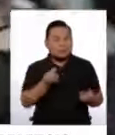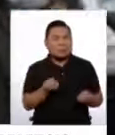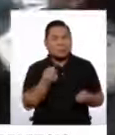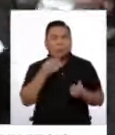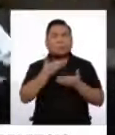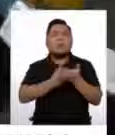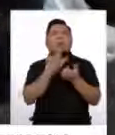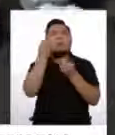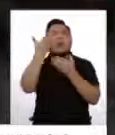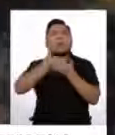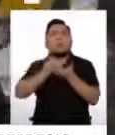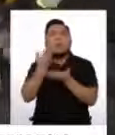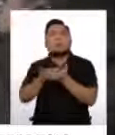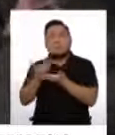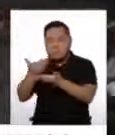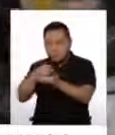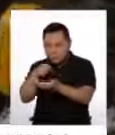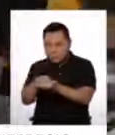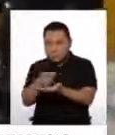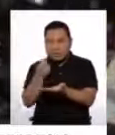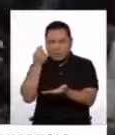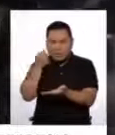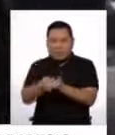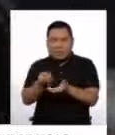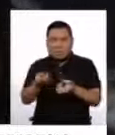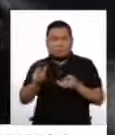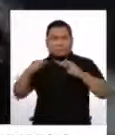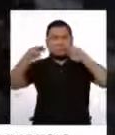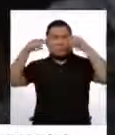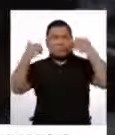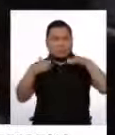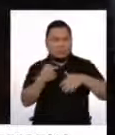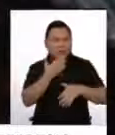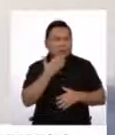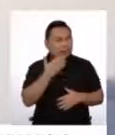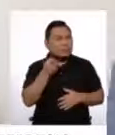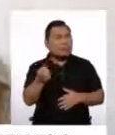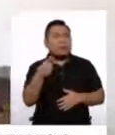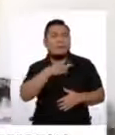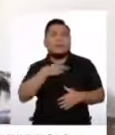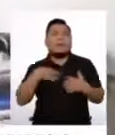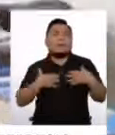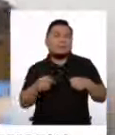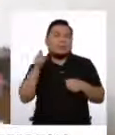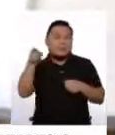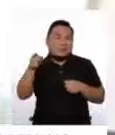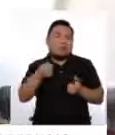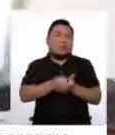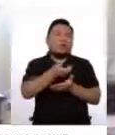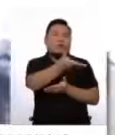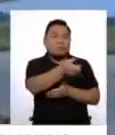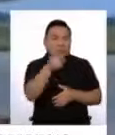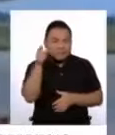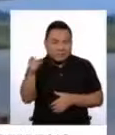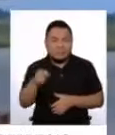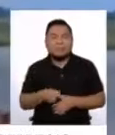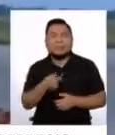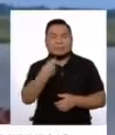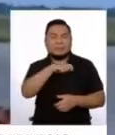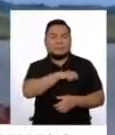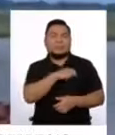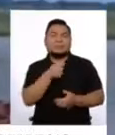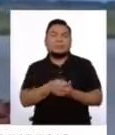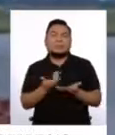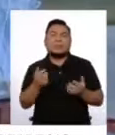Luego surgieron los informes sobre que se había pagado sobre precio. La prensa informó que Bolivia había adquirido los equipos de manufactura española a un precio